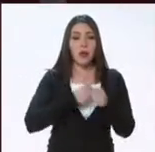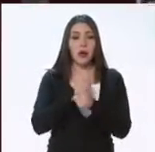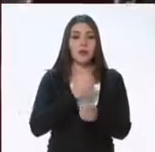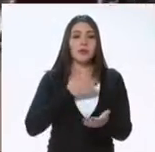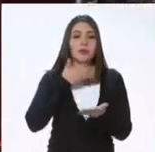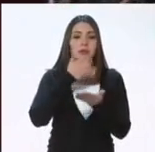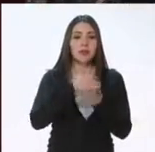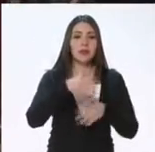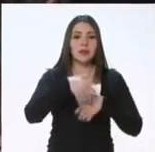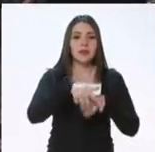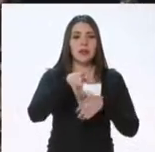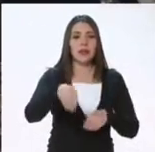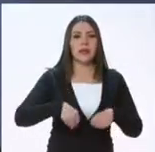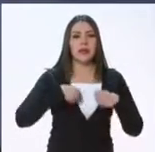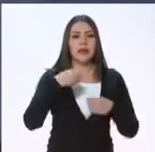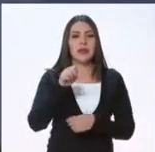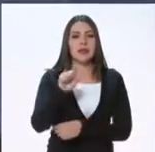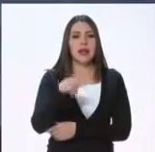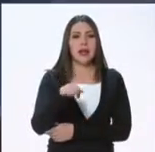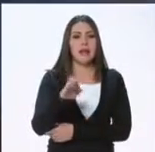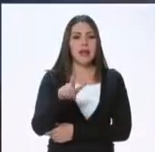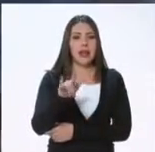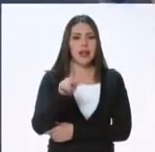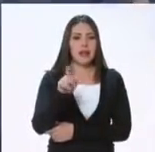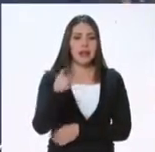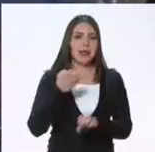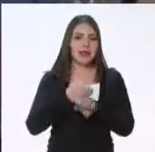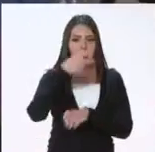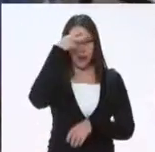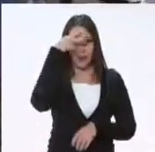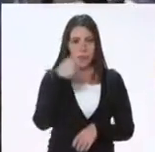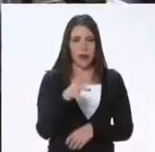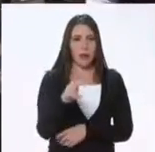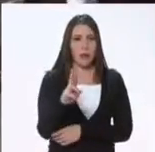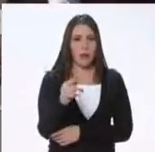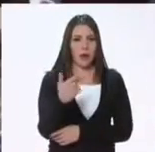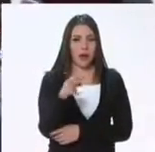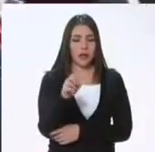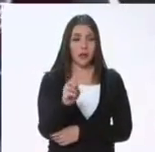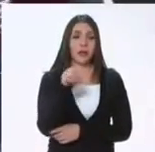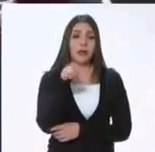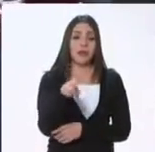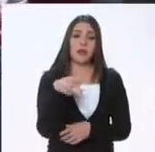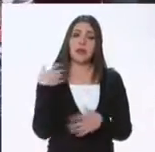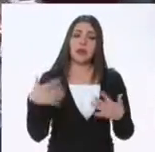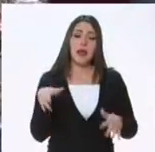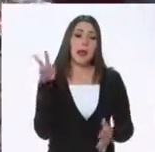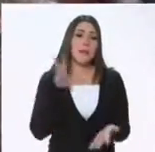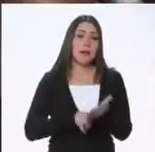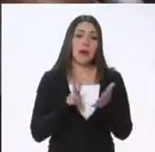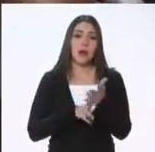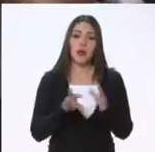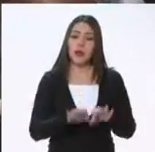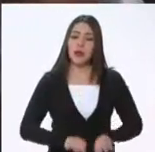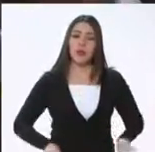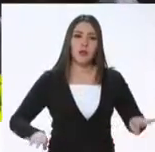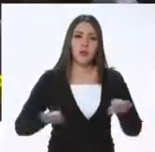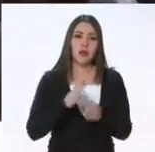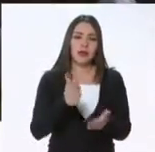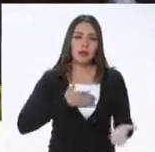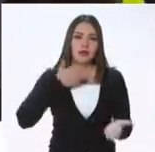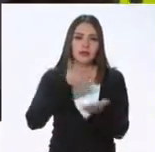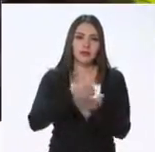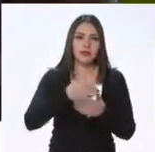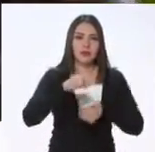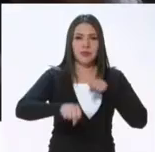del Progreso en el Estado de México y para él la procesión tiene un gran significado. Pues más que nada mi fe, la